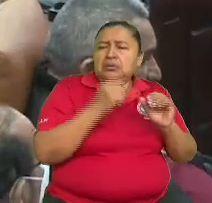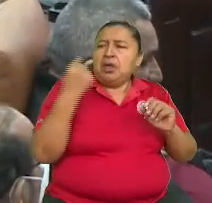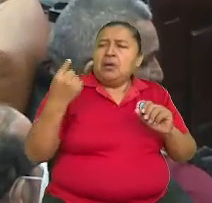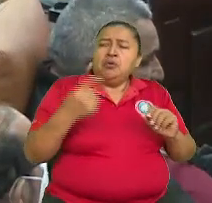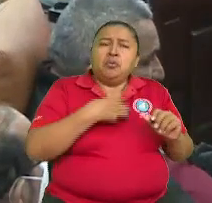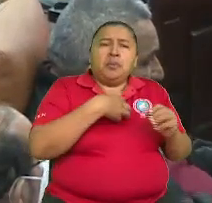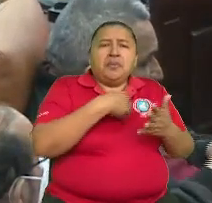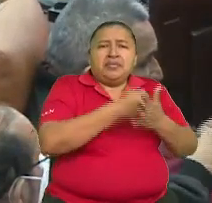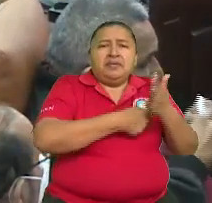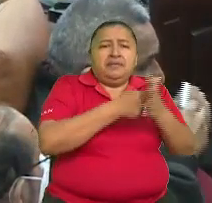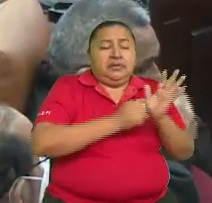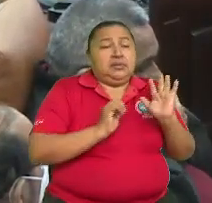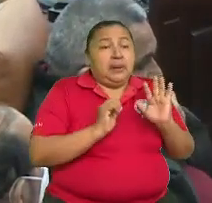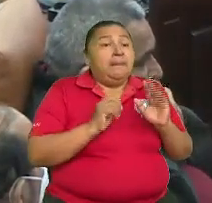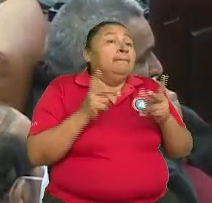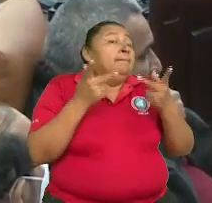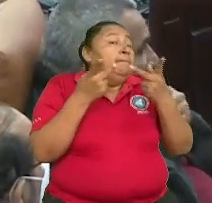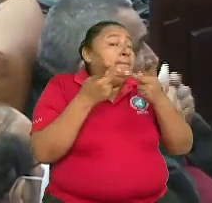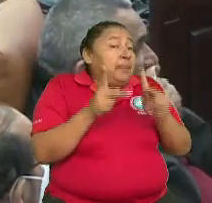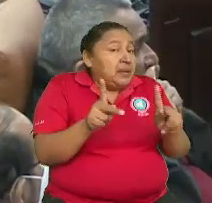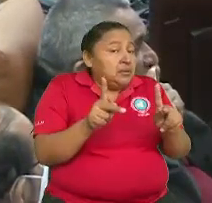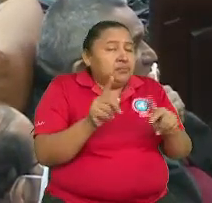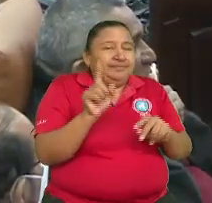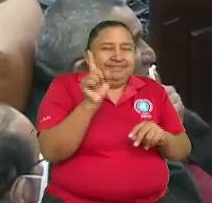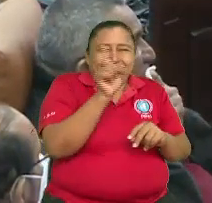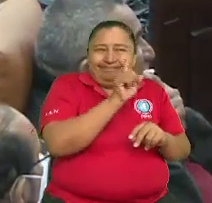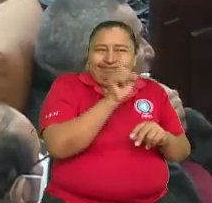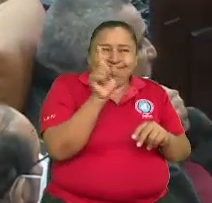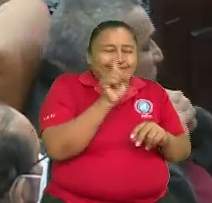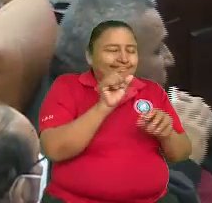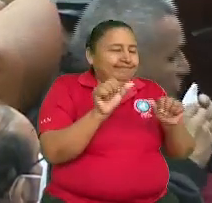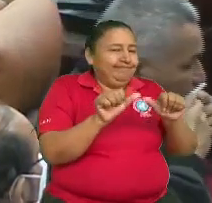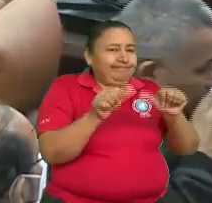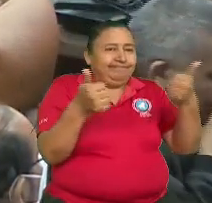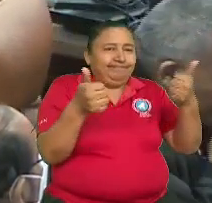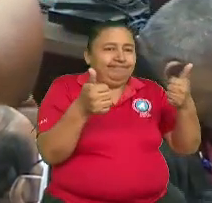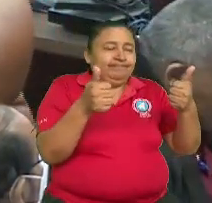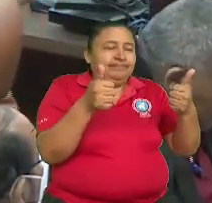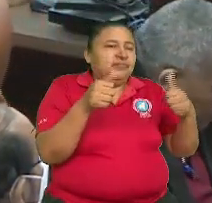Lo que no es lícito es